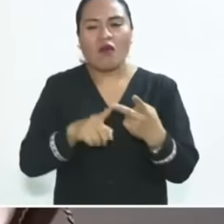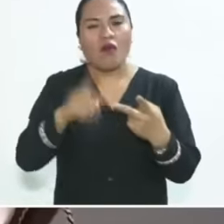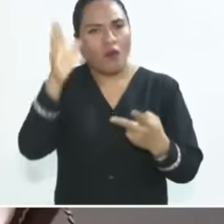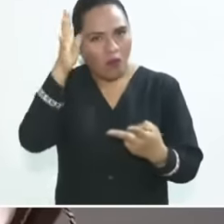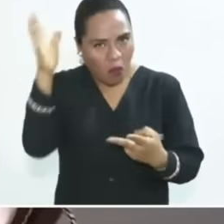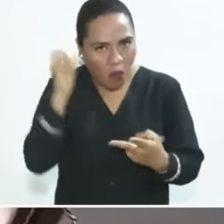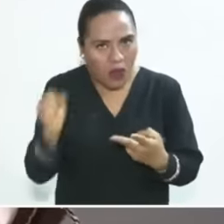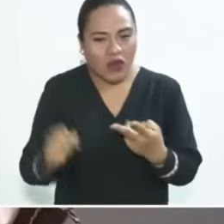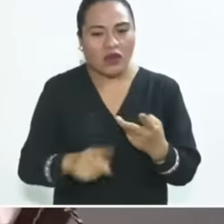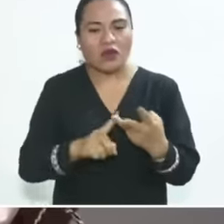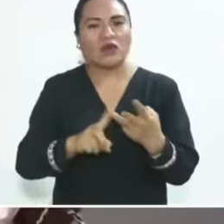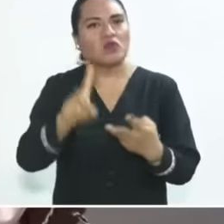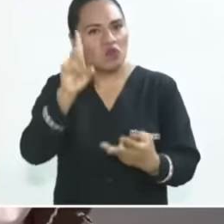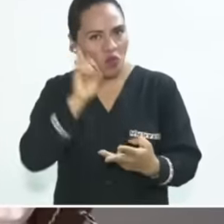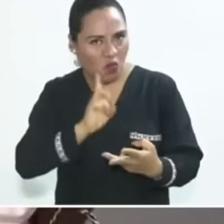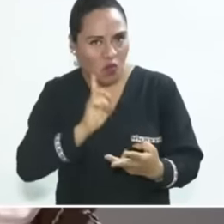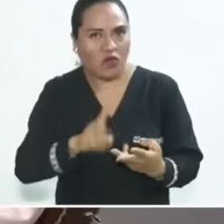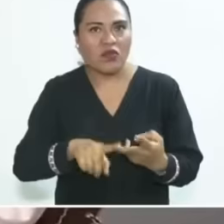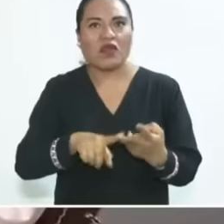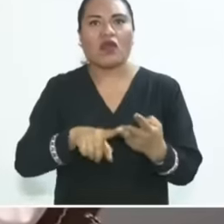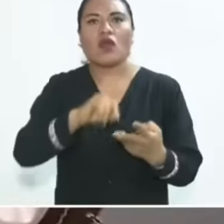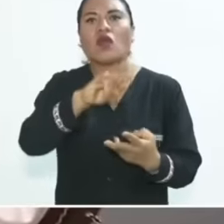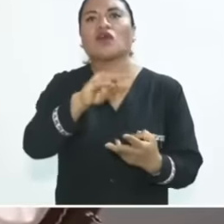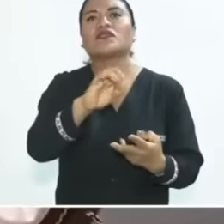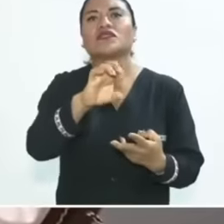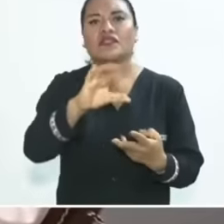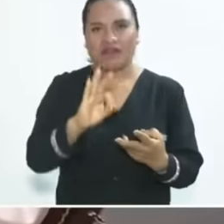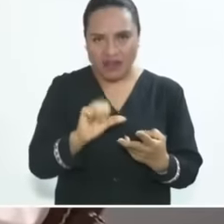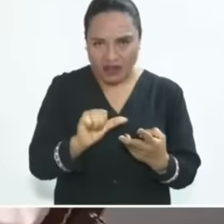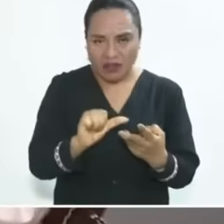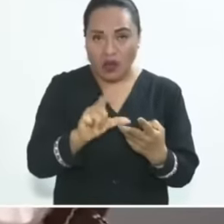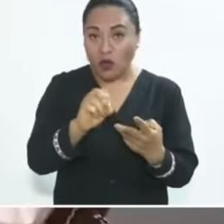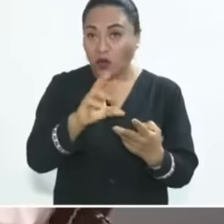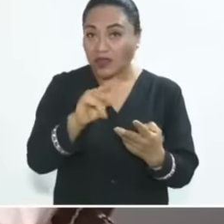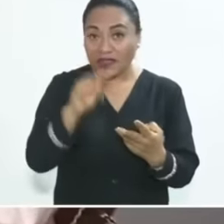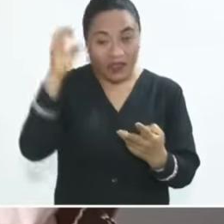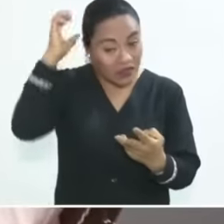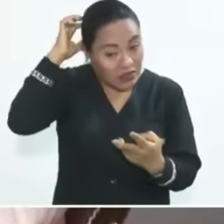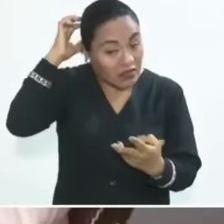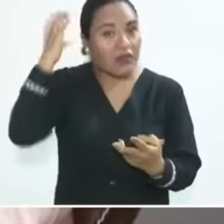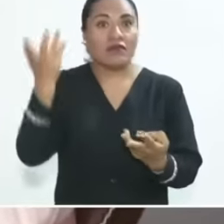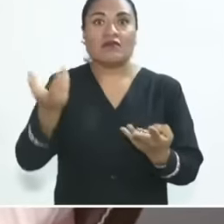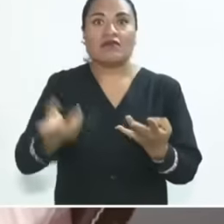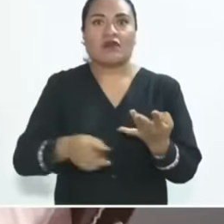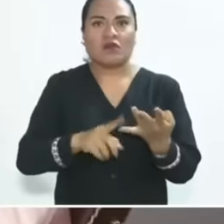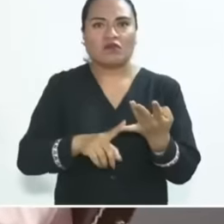mujeres también, Josefa Ortiz de Domínguez, Leona Vicario,